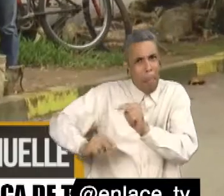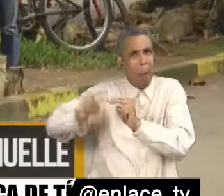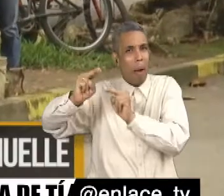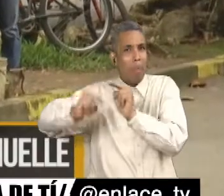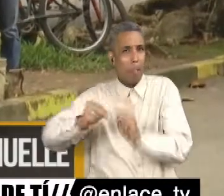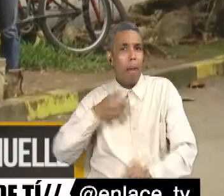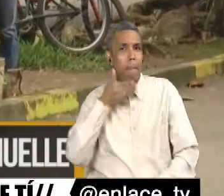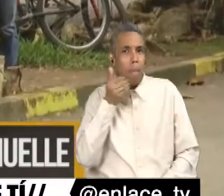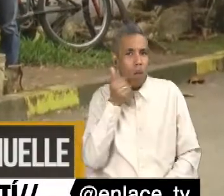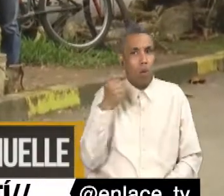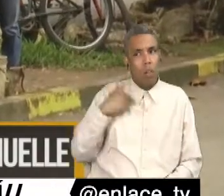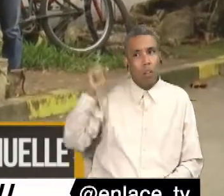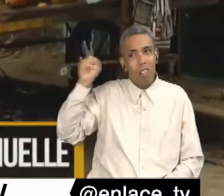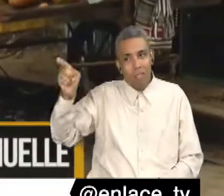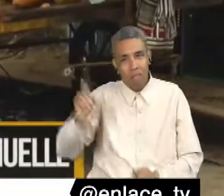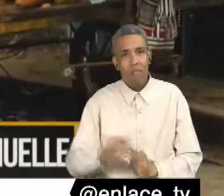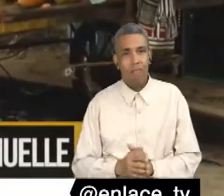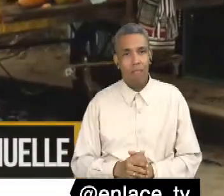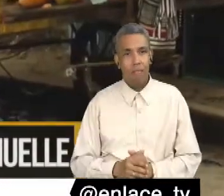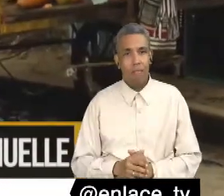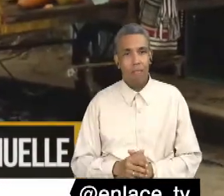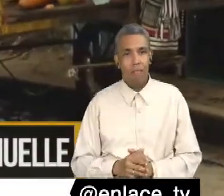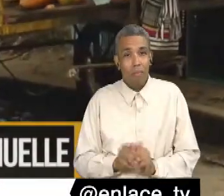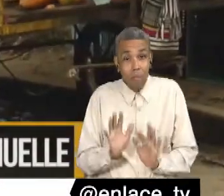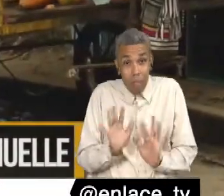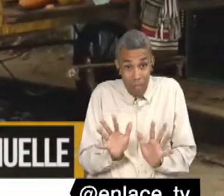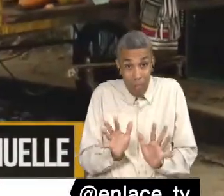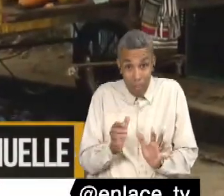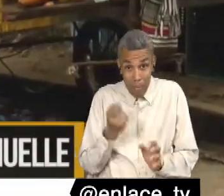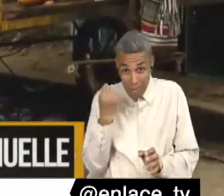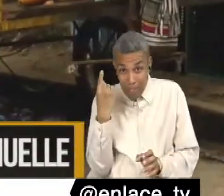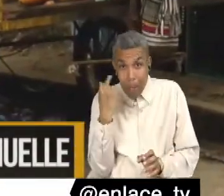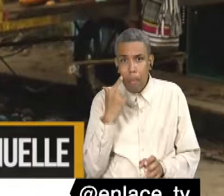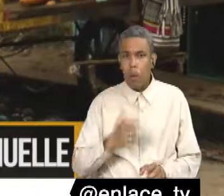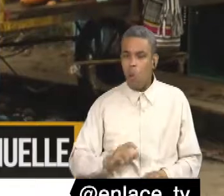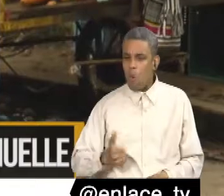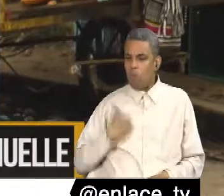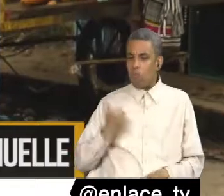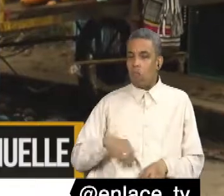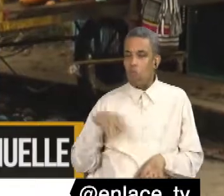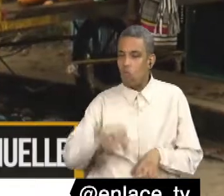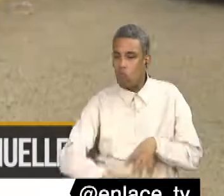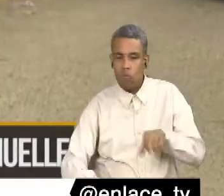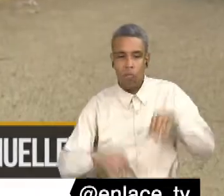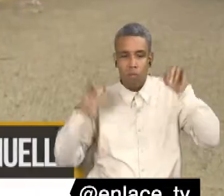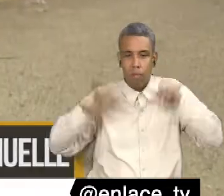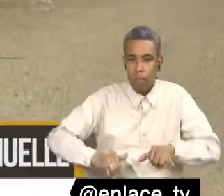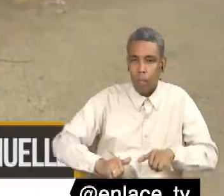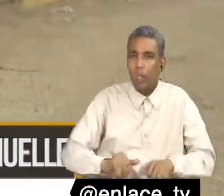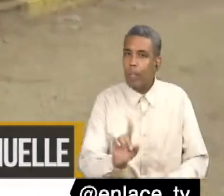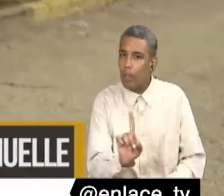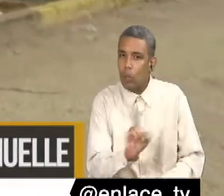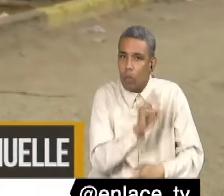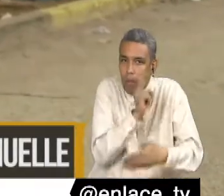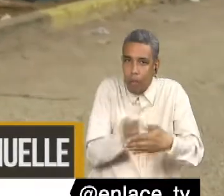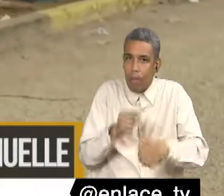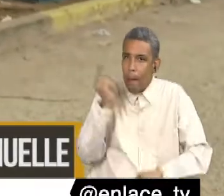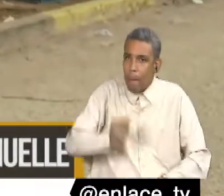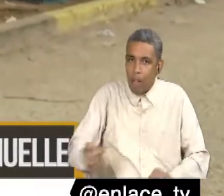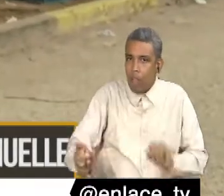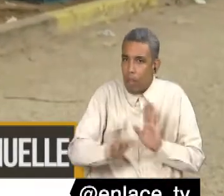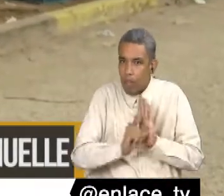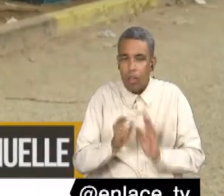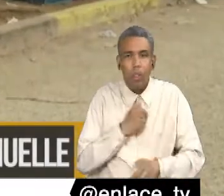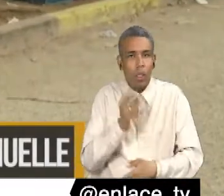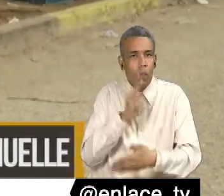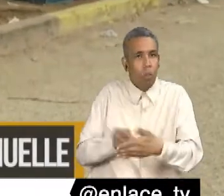dadas las circunstancias no pueden estar haciendo una invasión del espacio público y es rotundamente prohibido la ubicación de ellos ahí en ese punto. No pueden volver